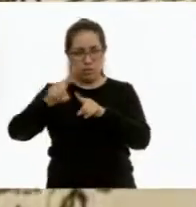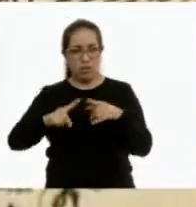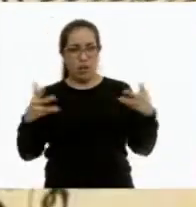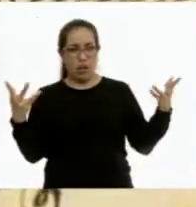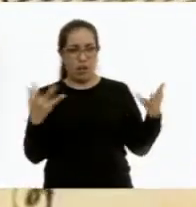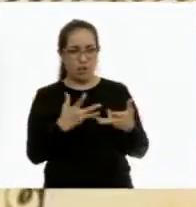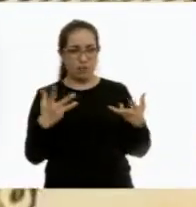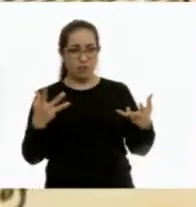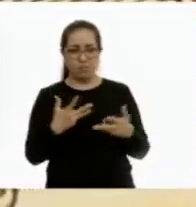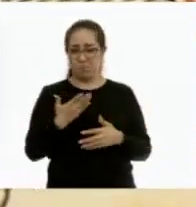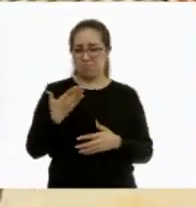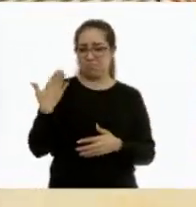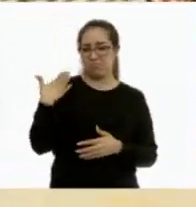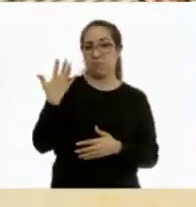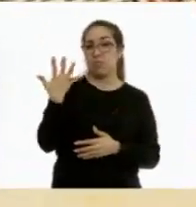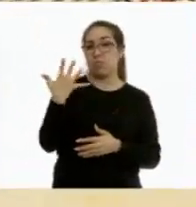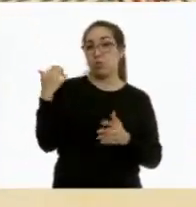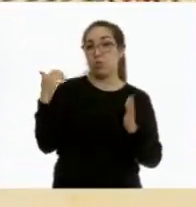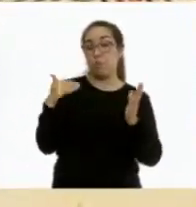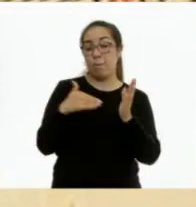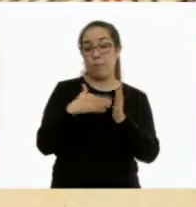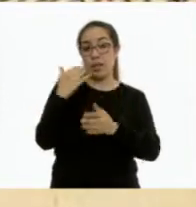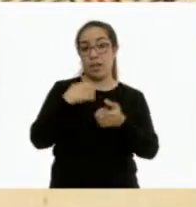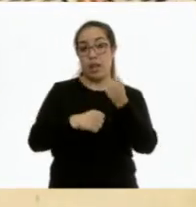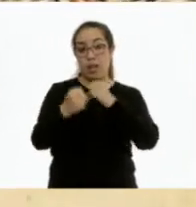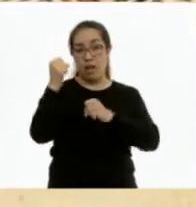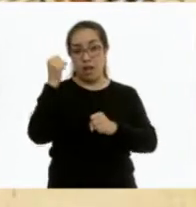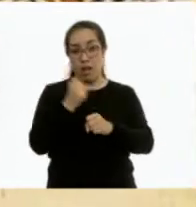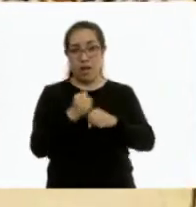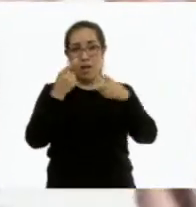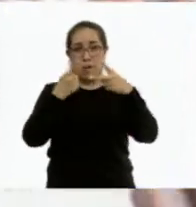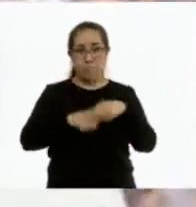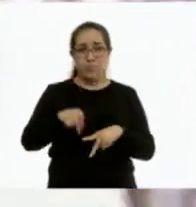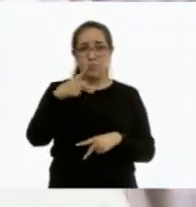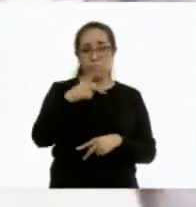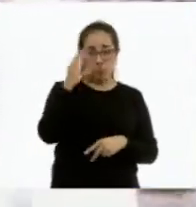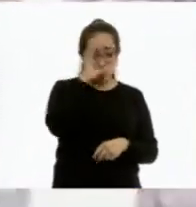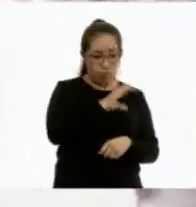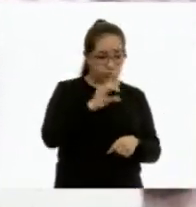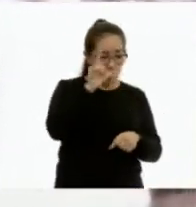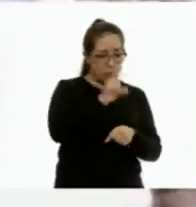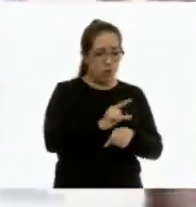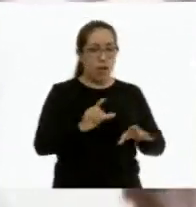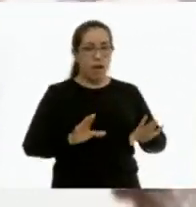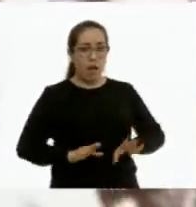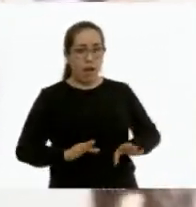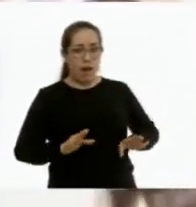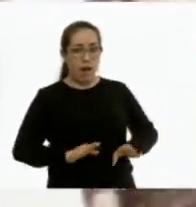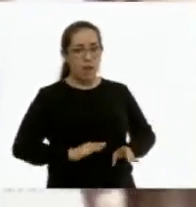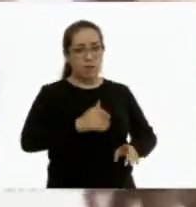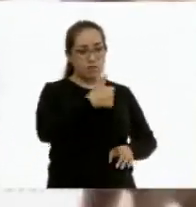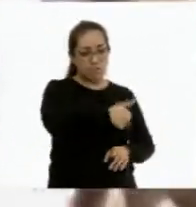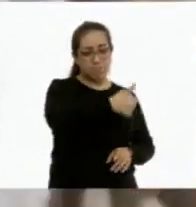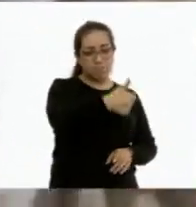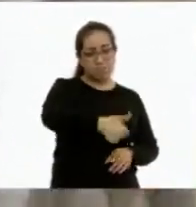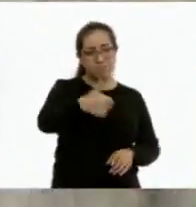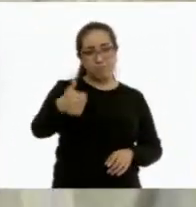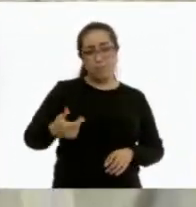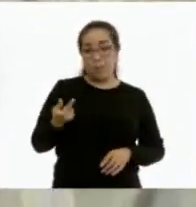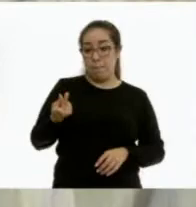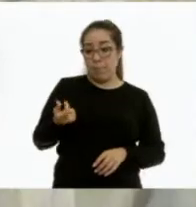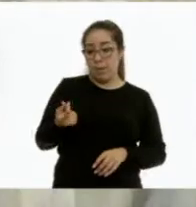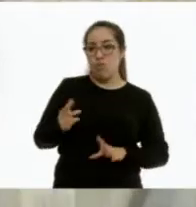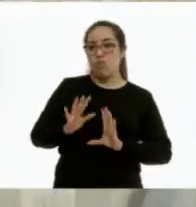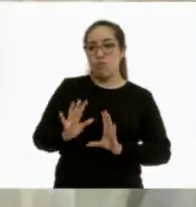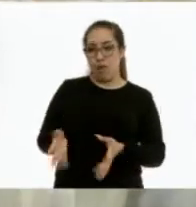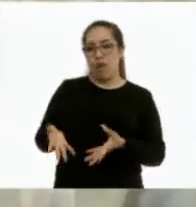Hace unos 5.000 años surgieron muchas de las características de los pueblos mesoamericanos. Se domesticó el perro, comenzó el